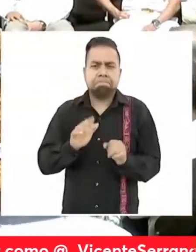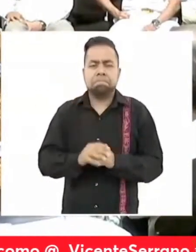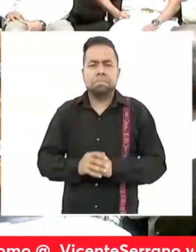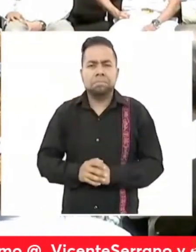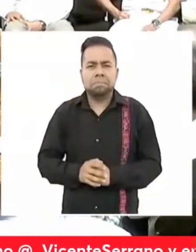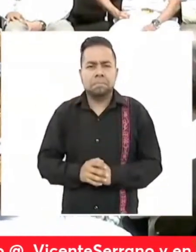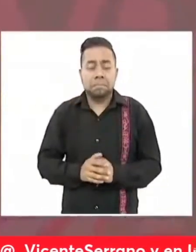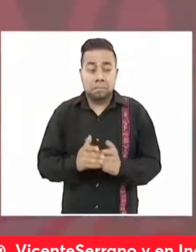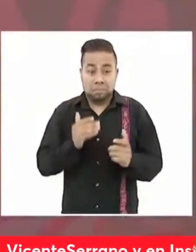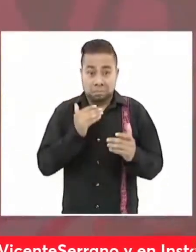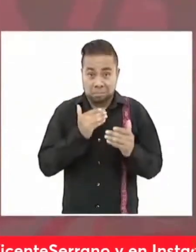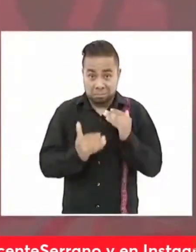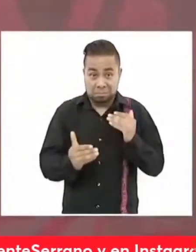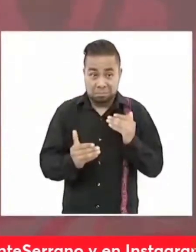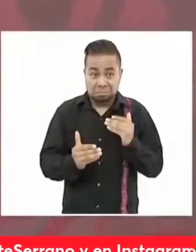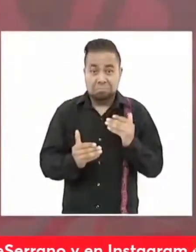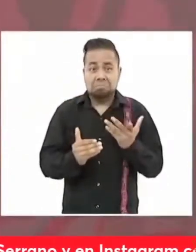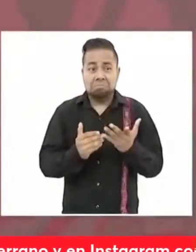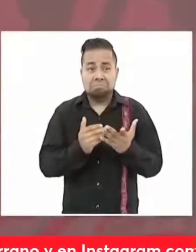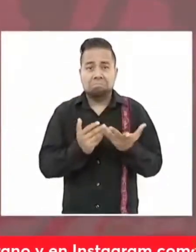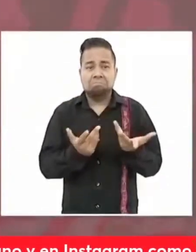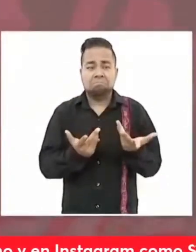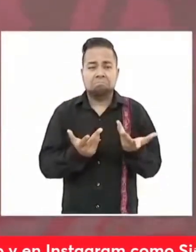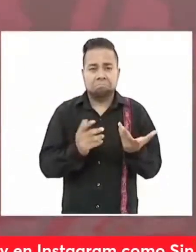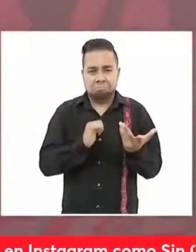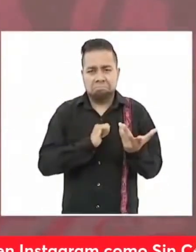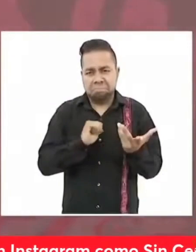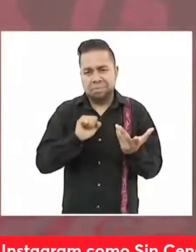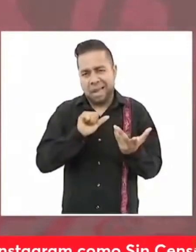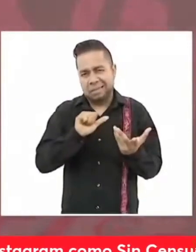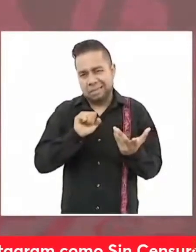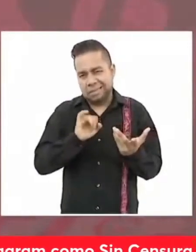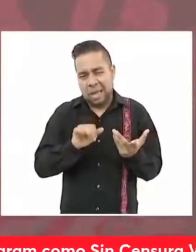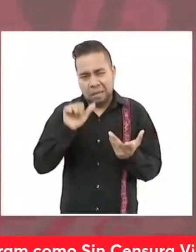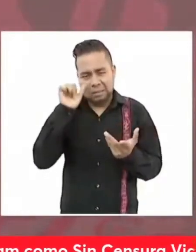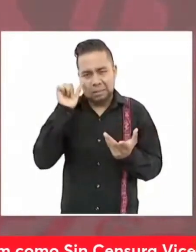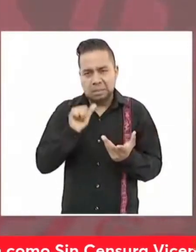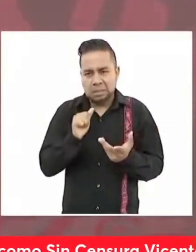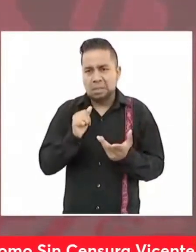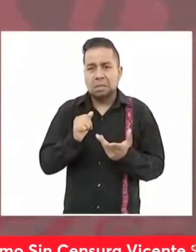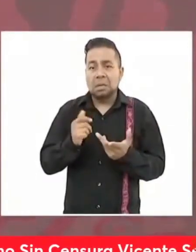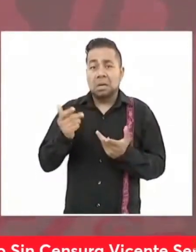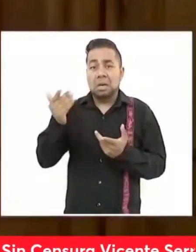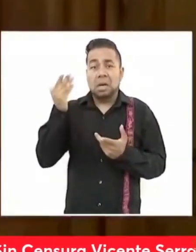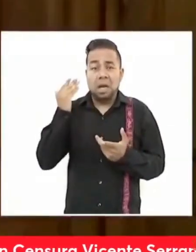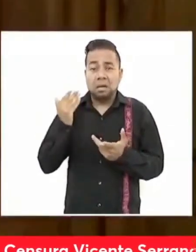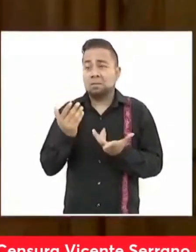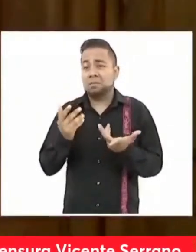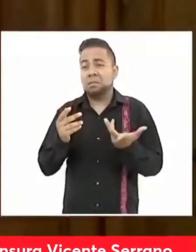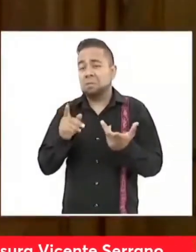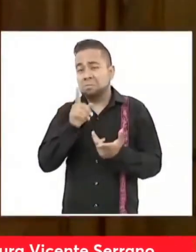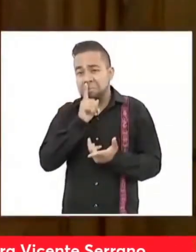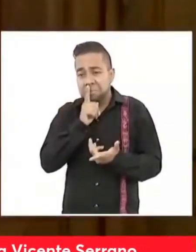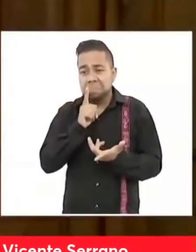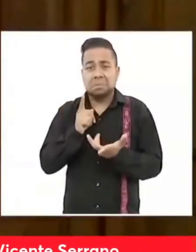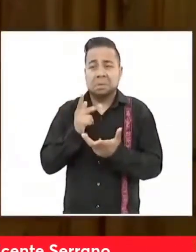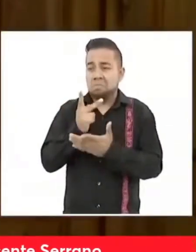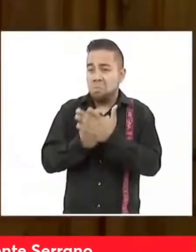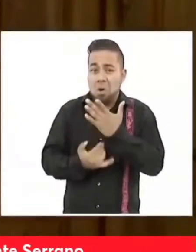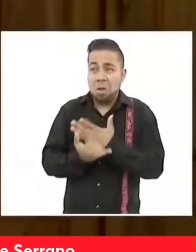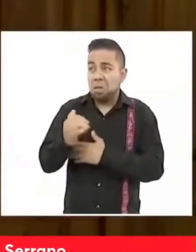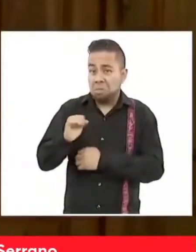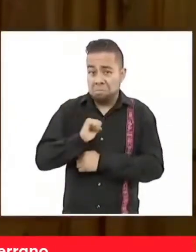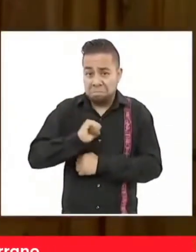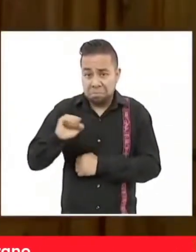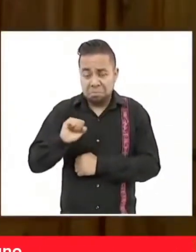pues el proyecto no tuvo el éxito. Las palabras del presidente López Obrador, ya sabe usted, siempre citando a la